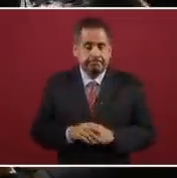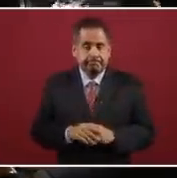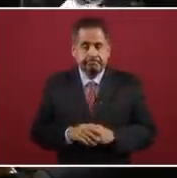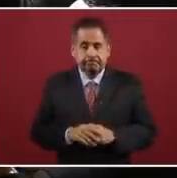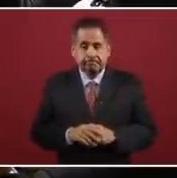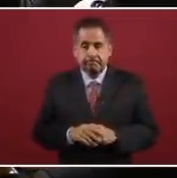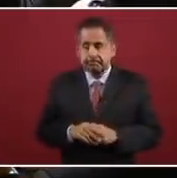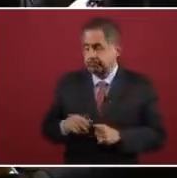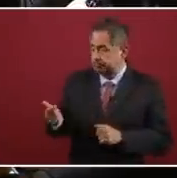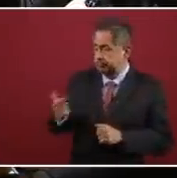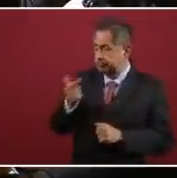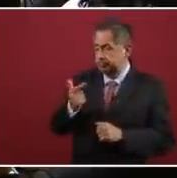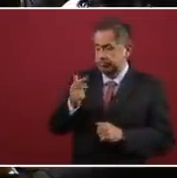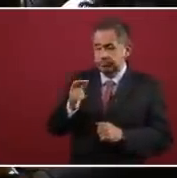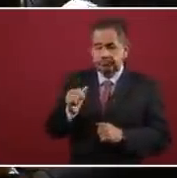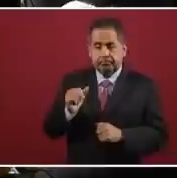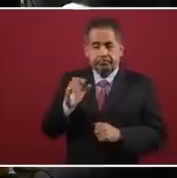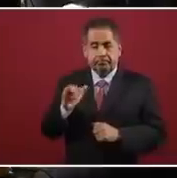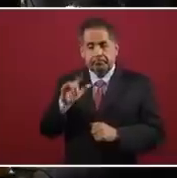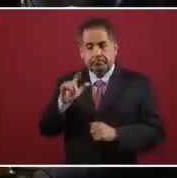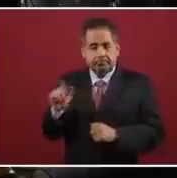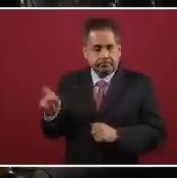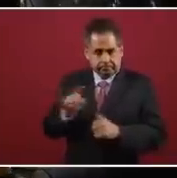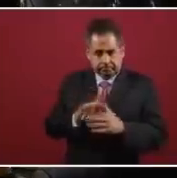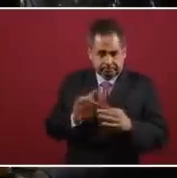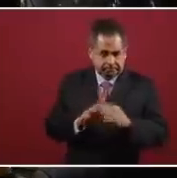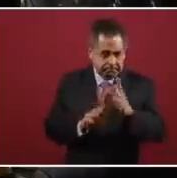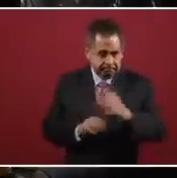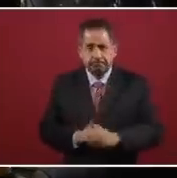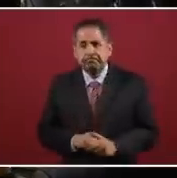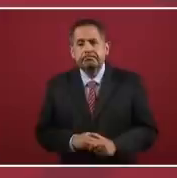Graciela lo trata. Miren,